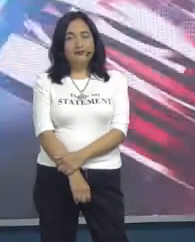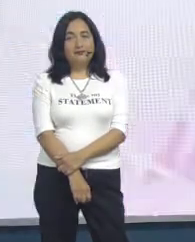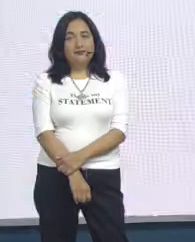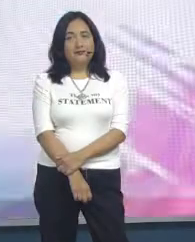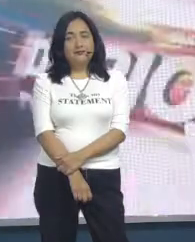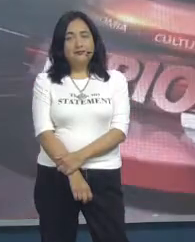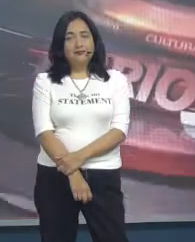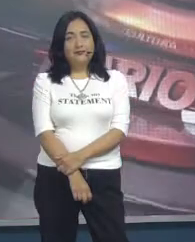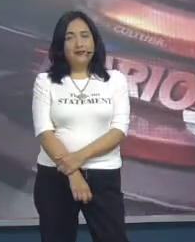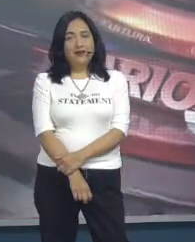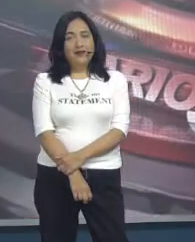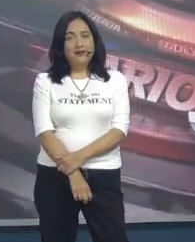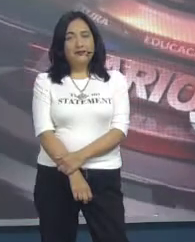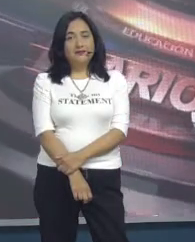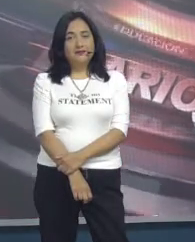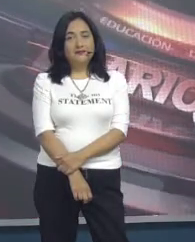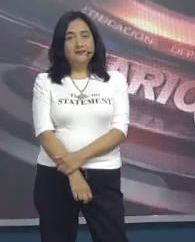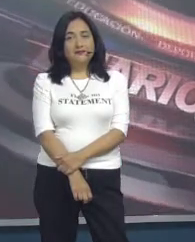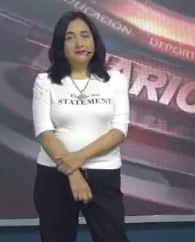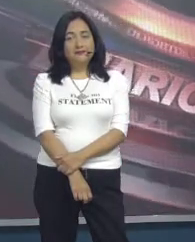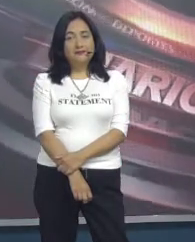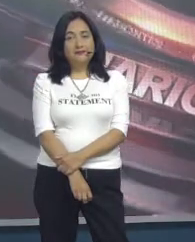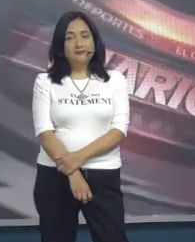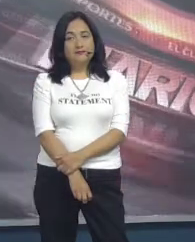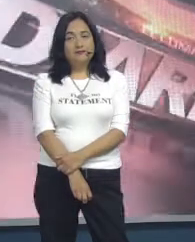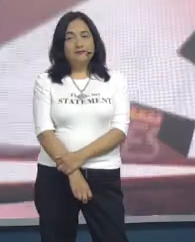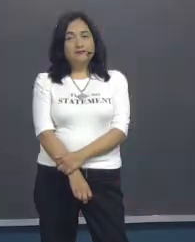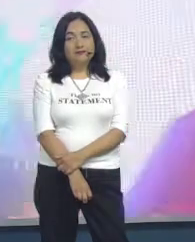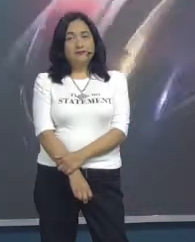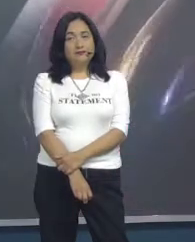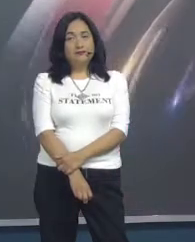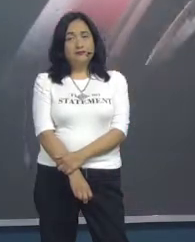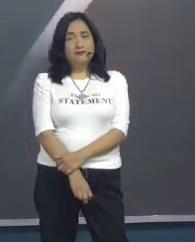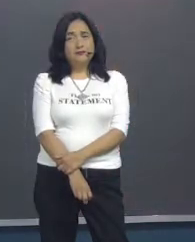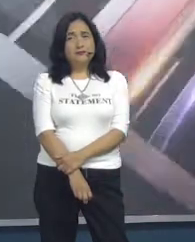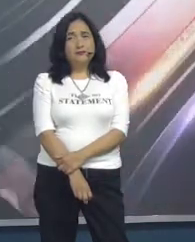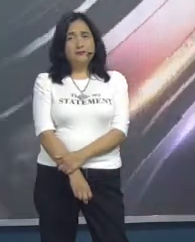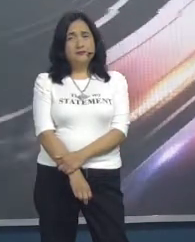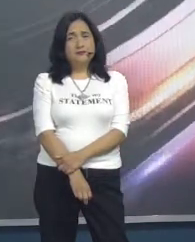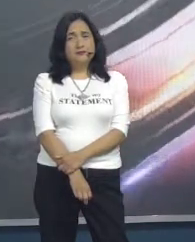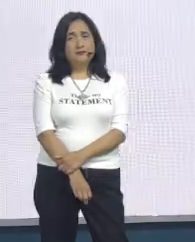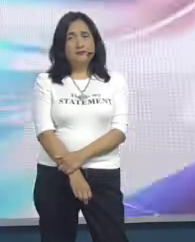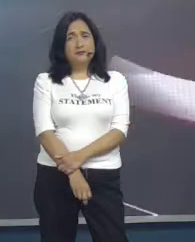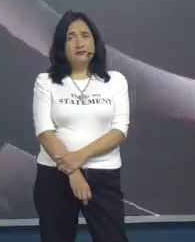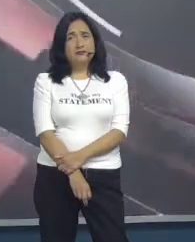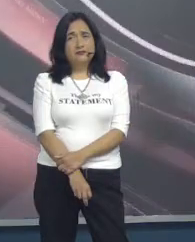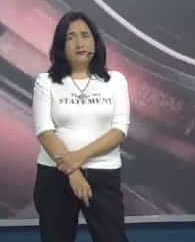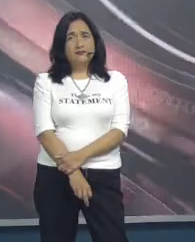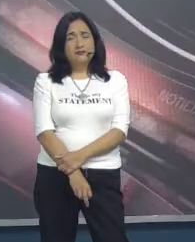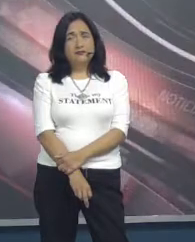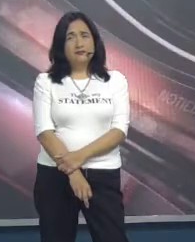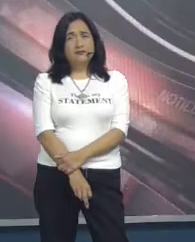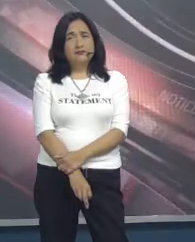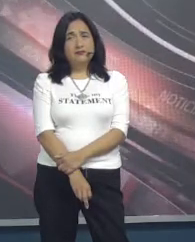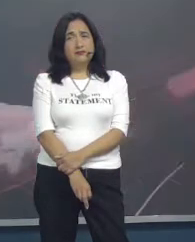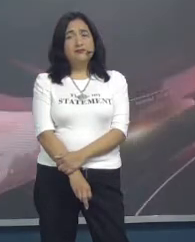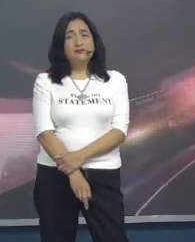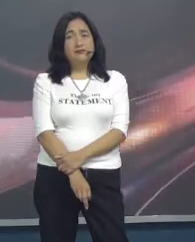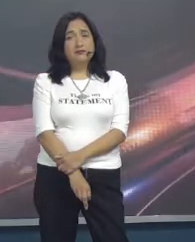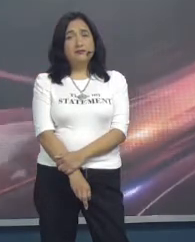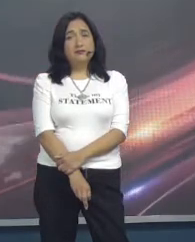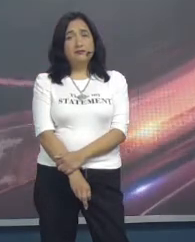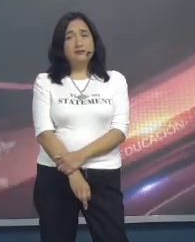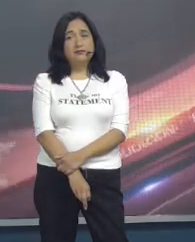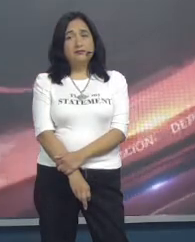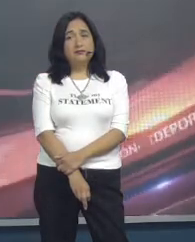salido sorteados, ¿sí? Claro. Eso no podemos dejar que sea mucho más adelante porque los barrios han seguido su construcción